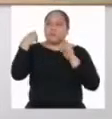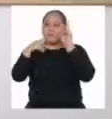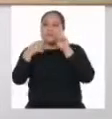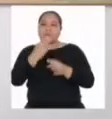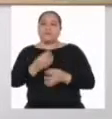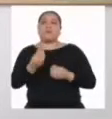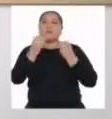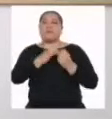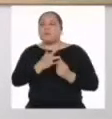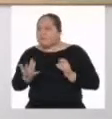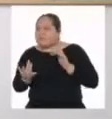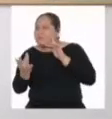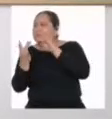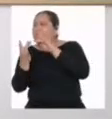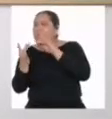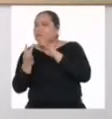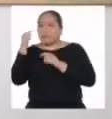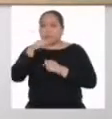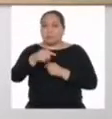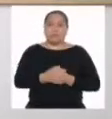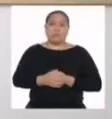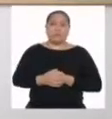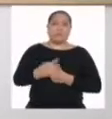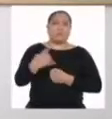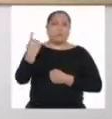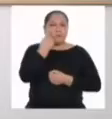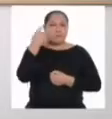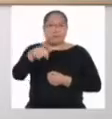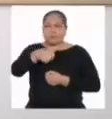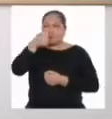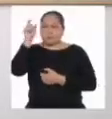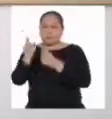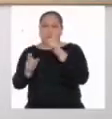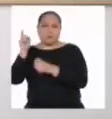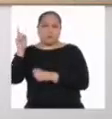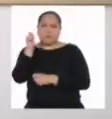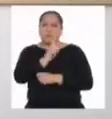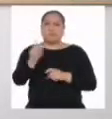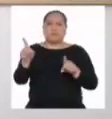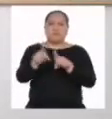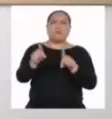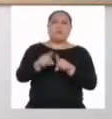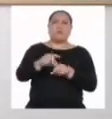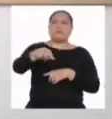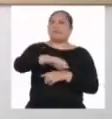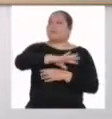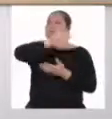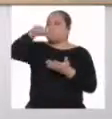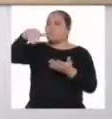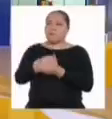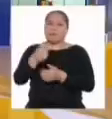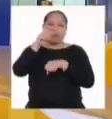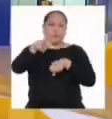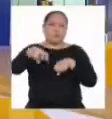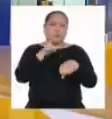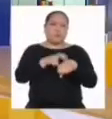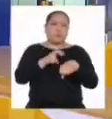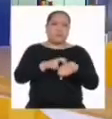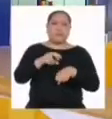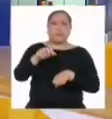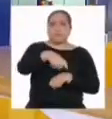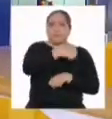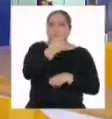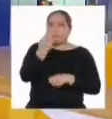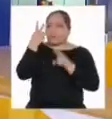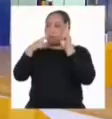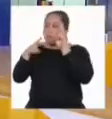qué tan empáticos podemos ser no solo con otras personas, sino con toda la naturaleza. Otra